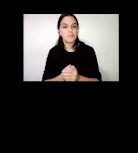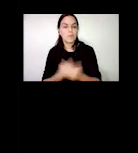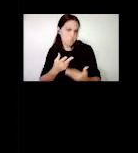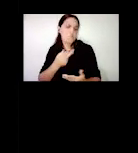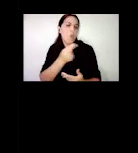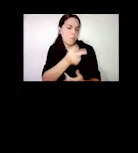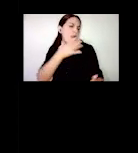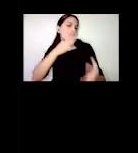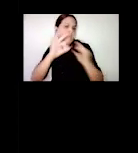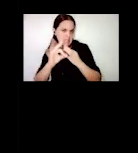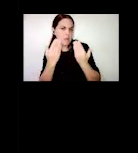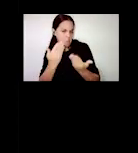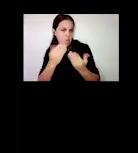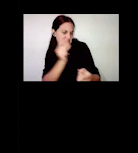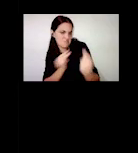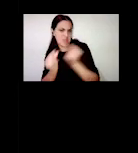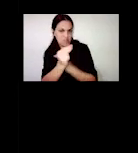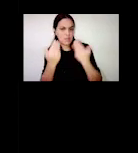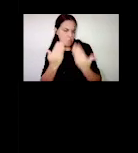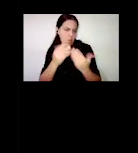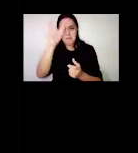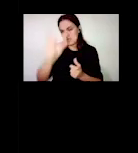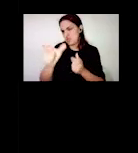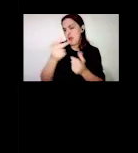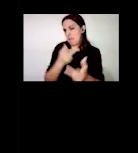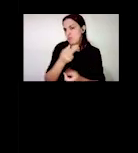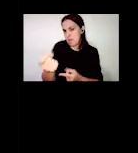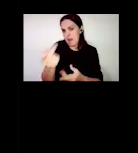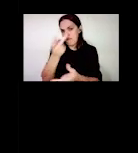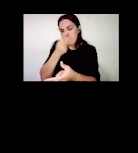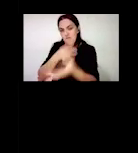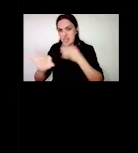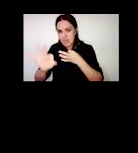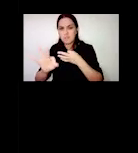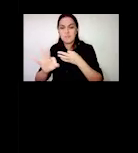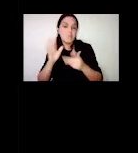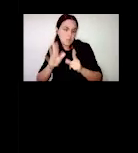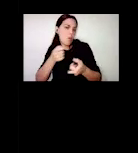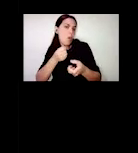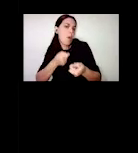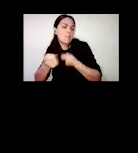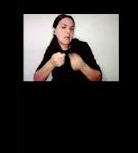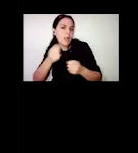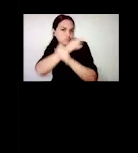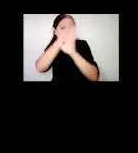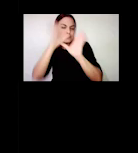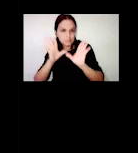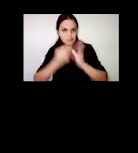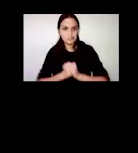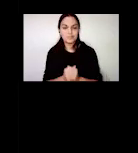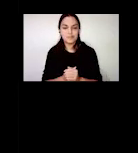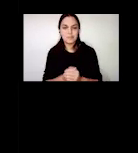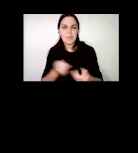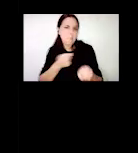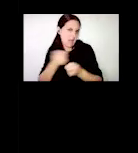ser transferidos entre personas en mercados transparentes y en otro tipo de mercados, y en todo tipo de